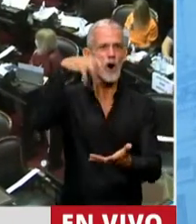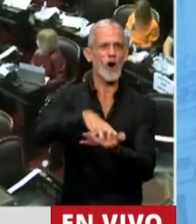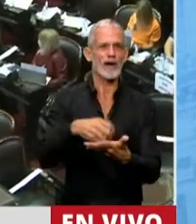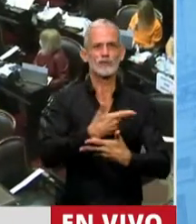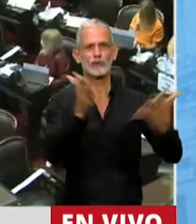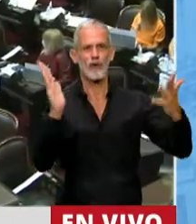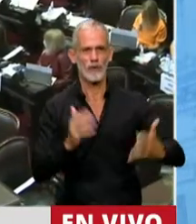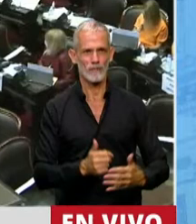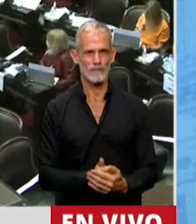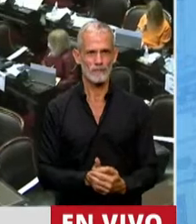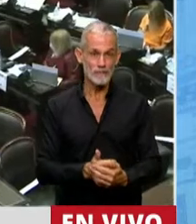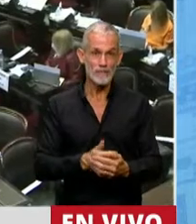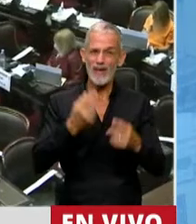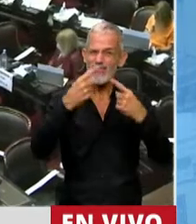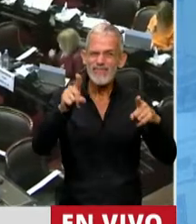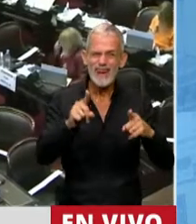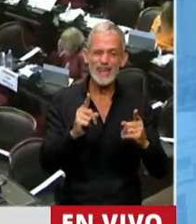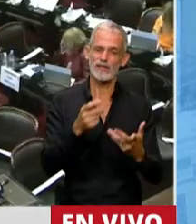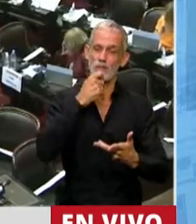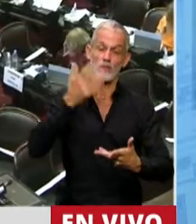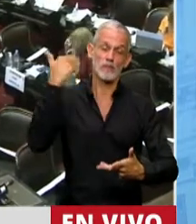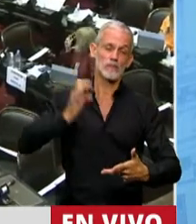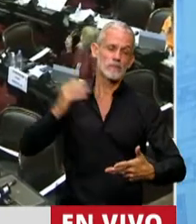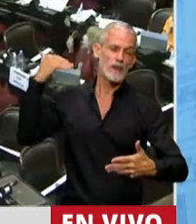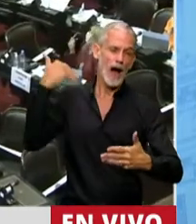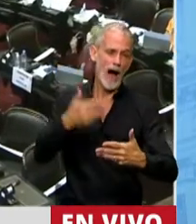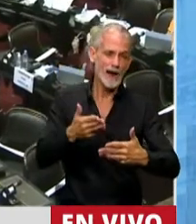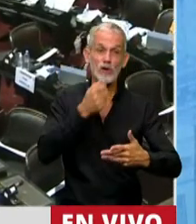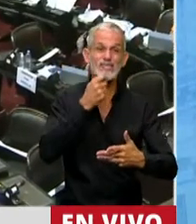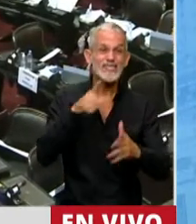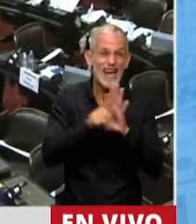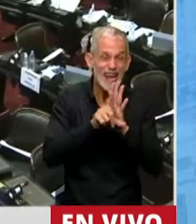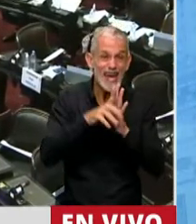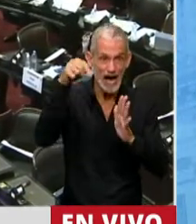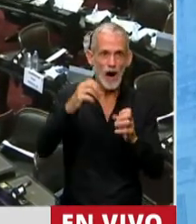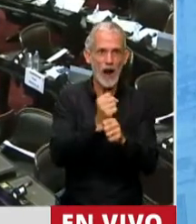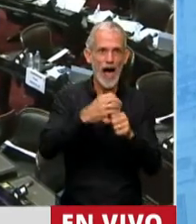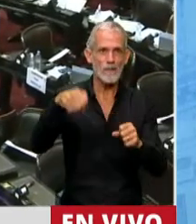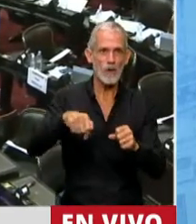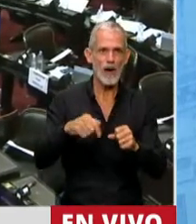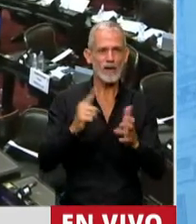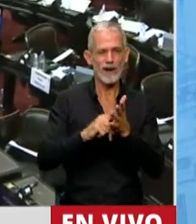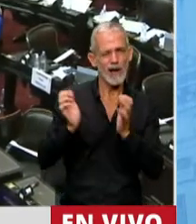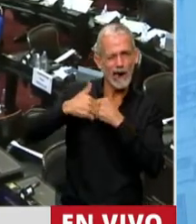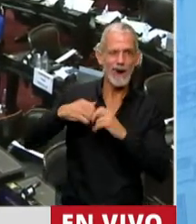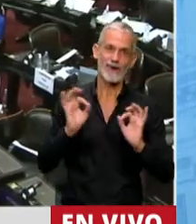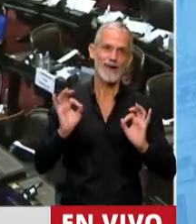Pensemos qué distinta hubiera sido la historia en los últimos años si esta ley que hoy estamos sancionando hubiera estado vigente.